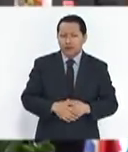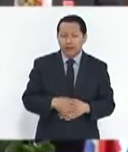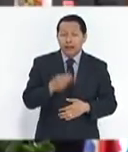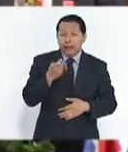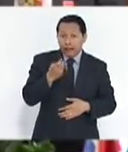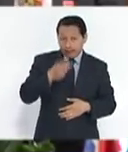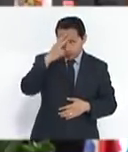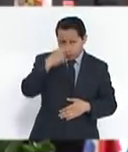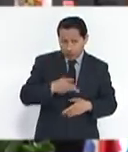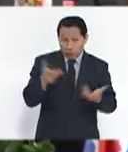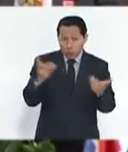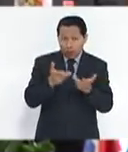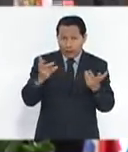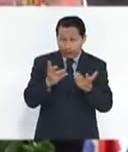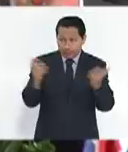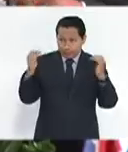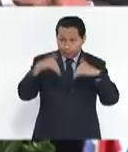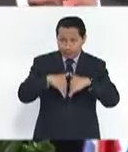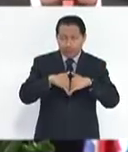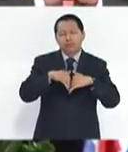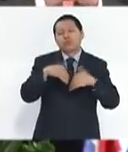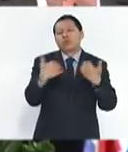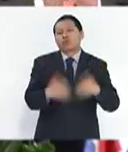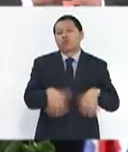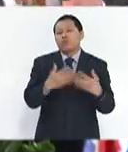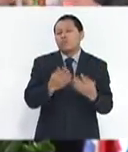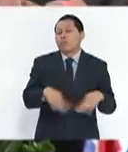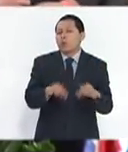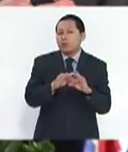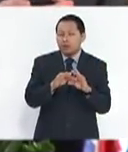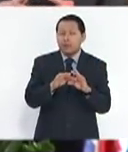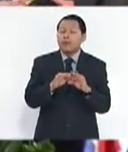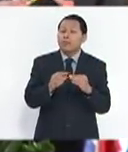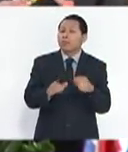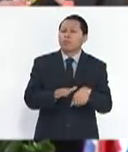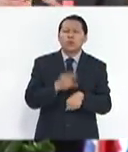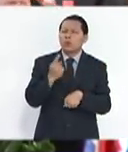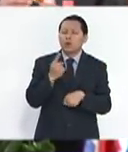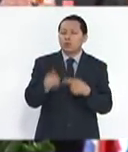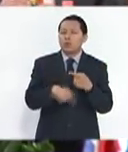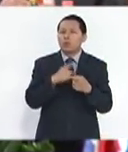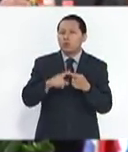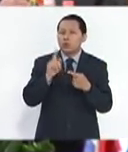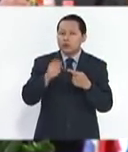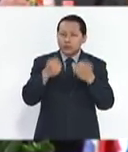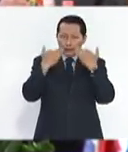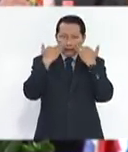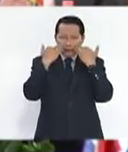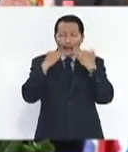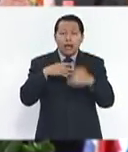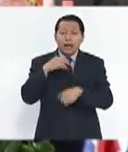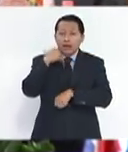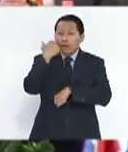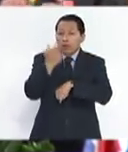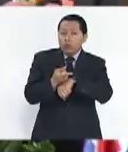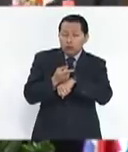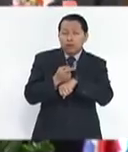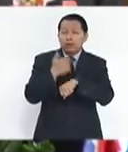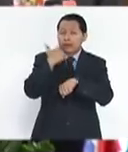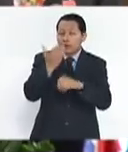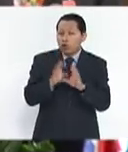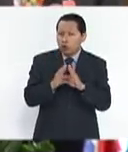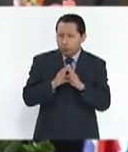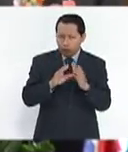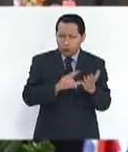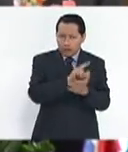en México tiene una enorme significación. Por un lado, testimonia la voluntad y el compromiso con las